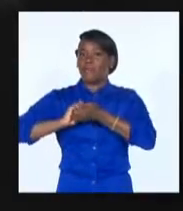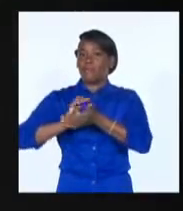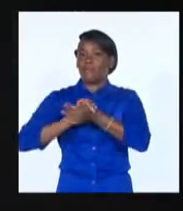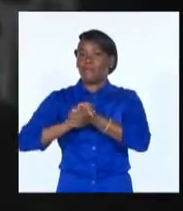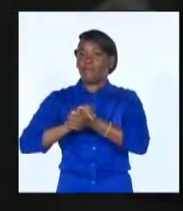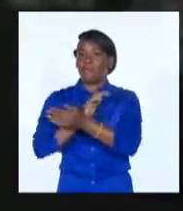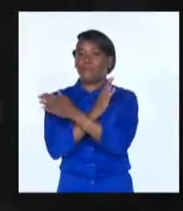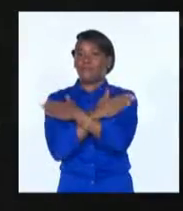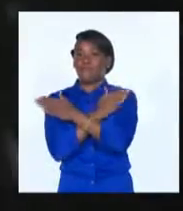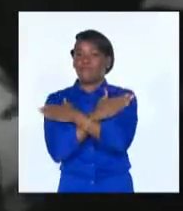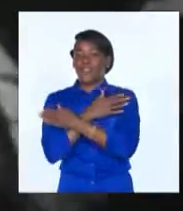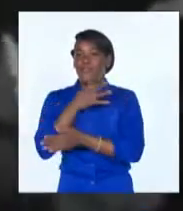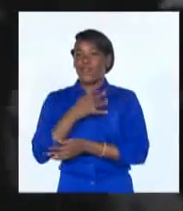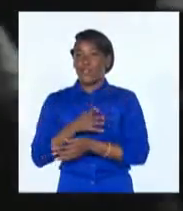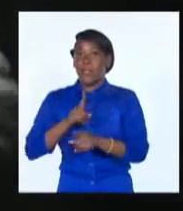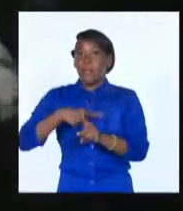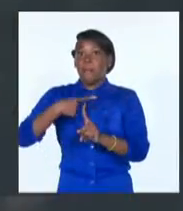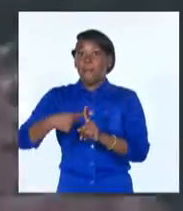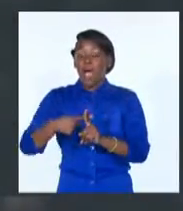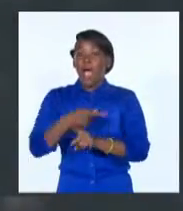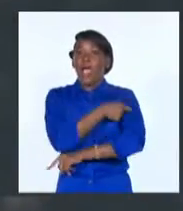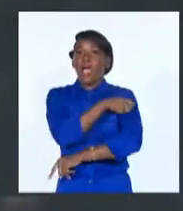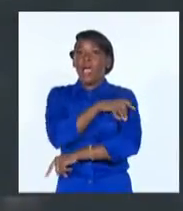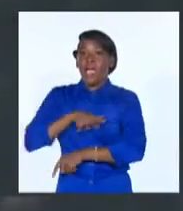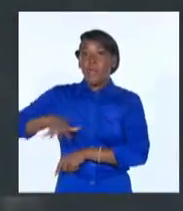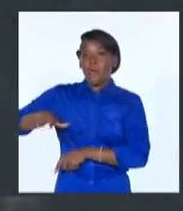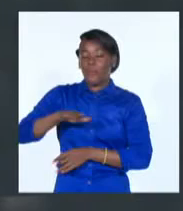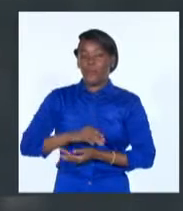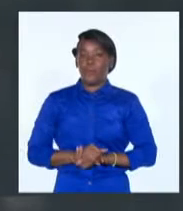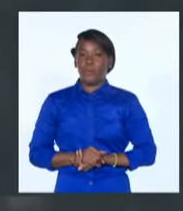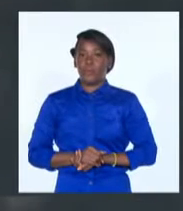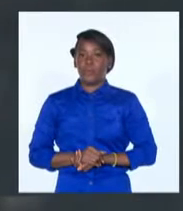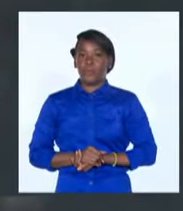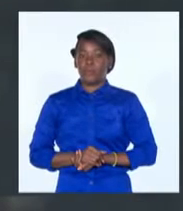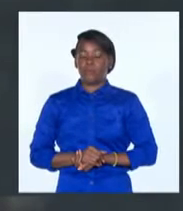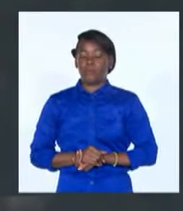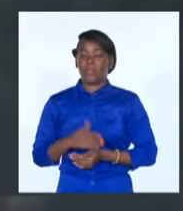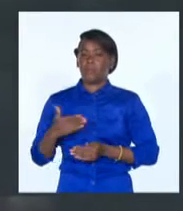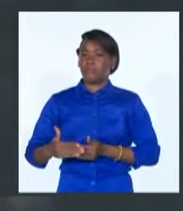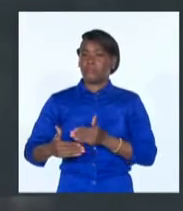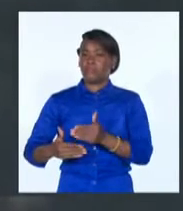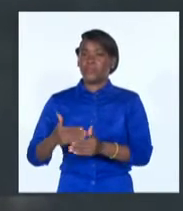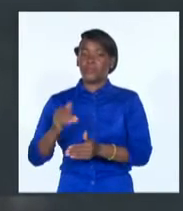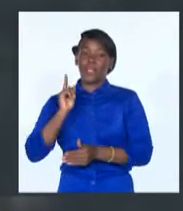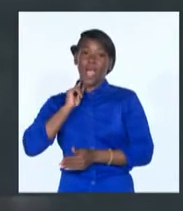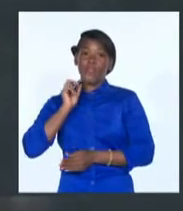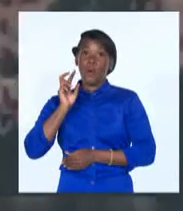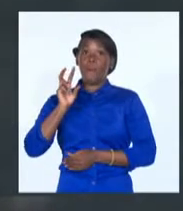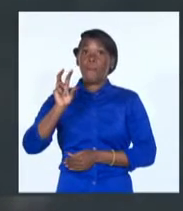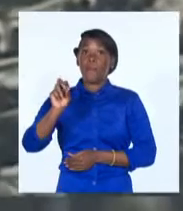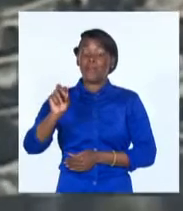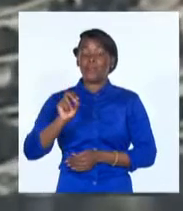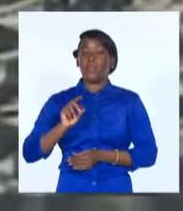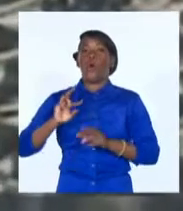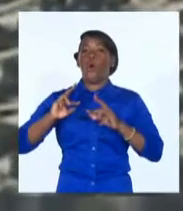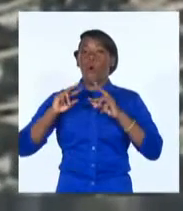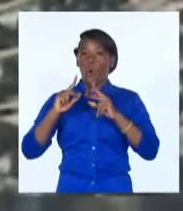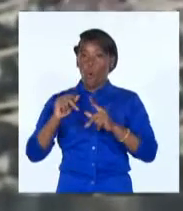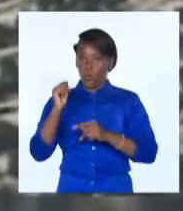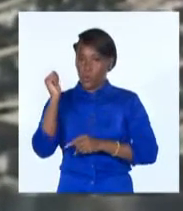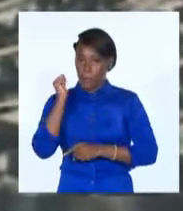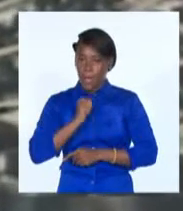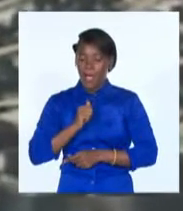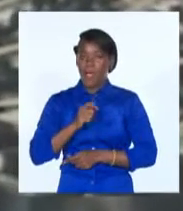Casi 20 años después de su primer viaje, regresó Fidel a Nueva York y lo hizo en octubre de 1979. En la